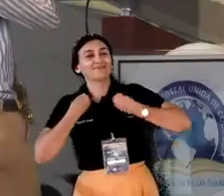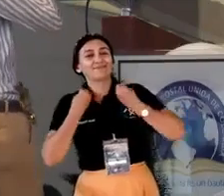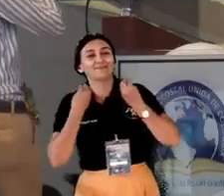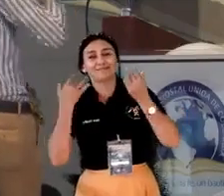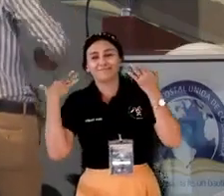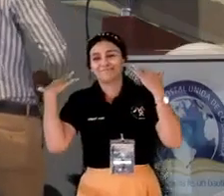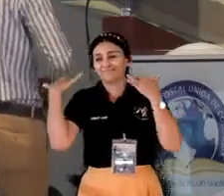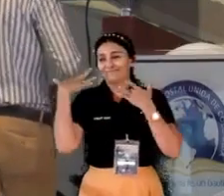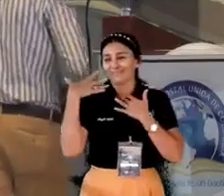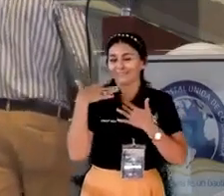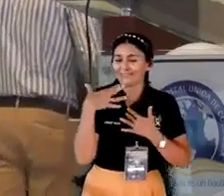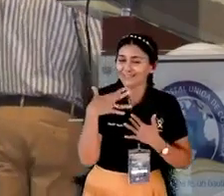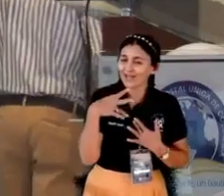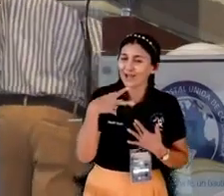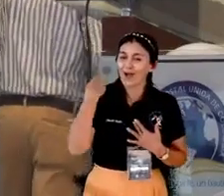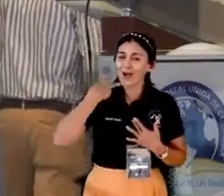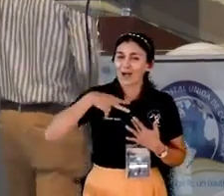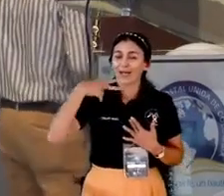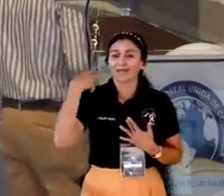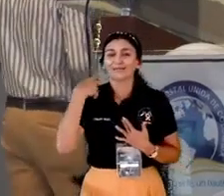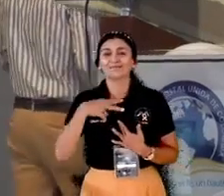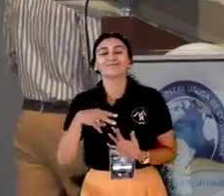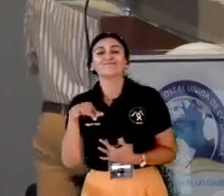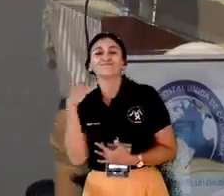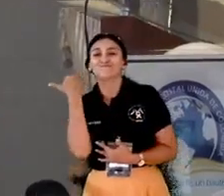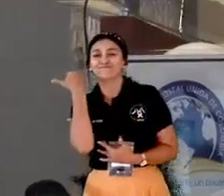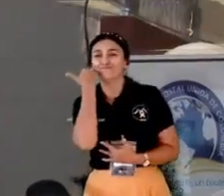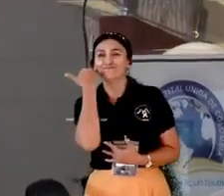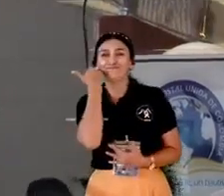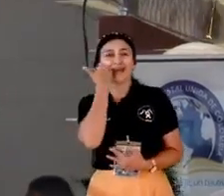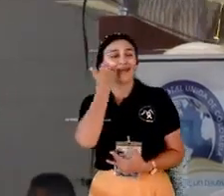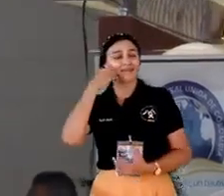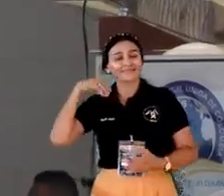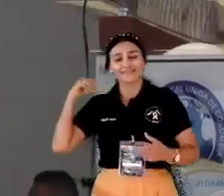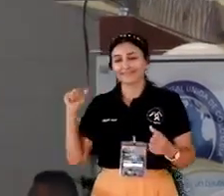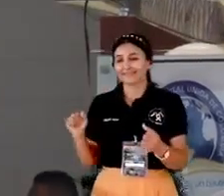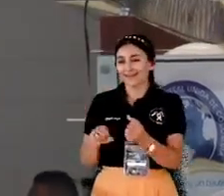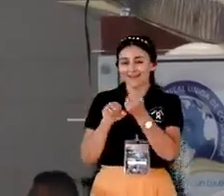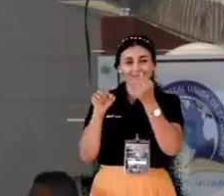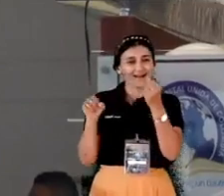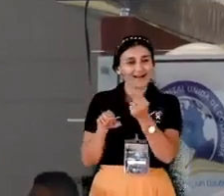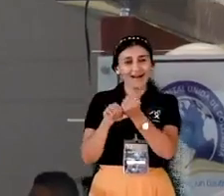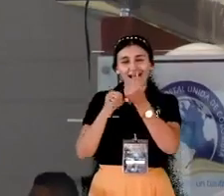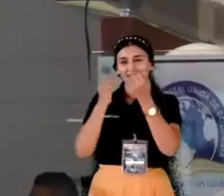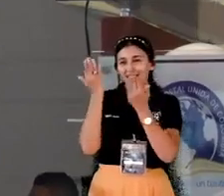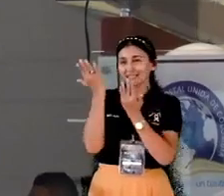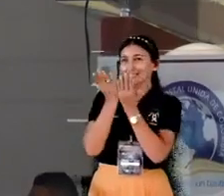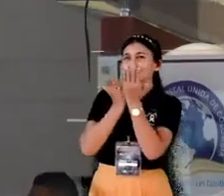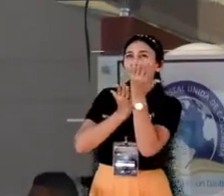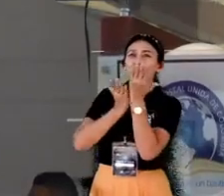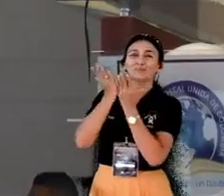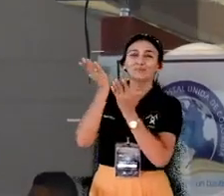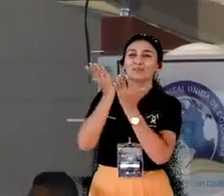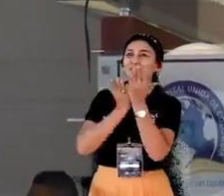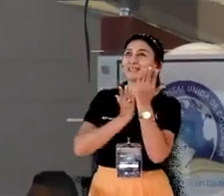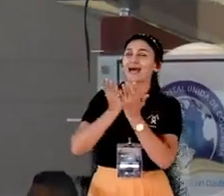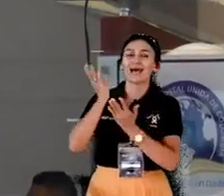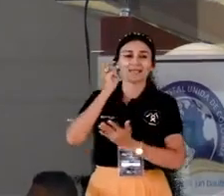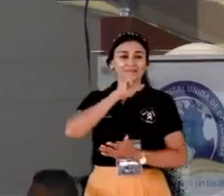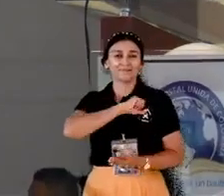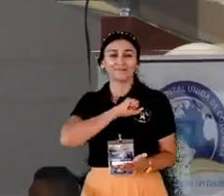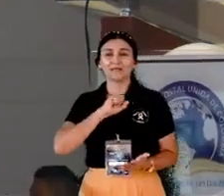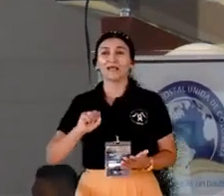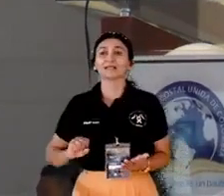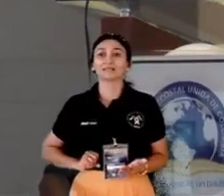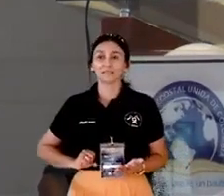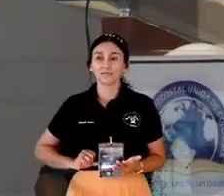una realidad. Mujeres que se están dejando usar del Señor, mujeres que están aquí como ustedes las ven,